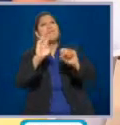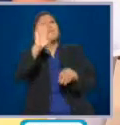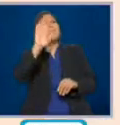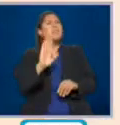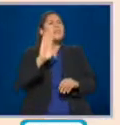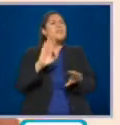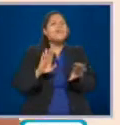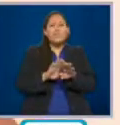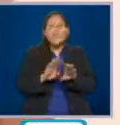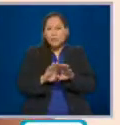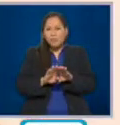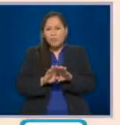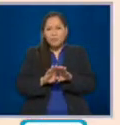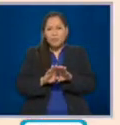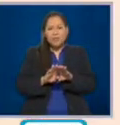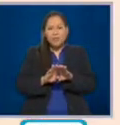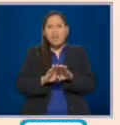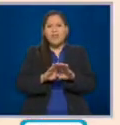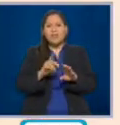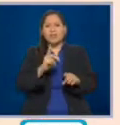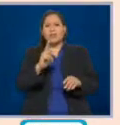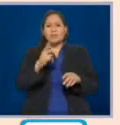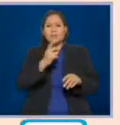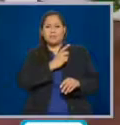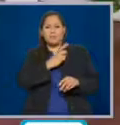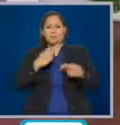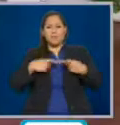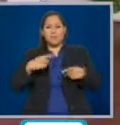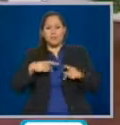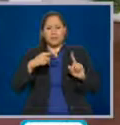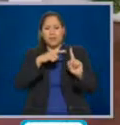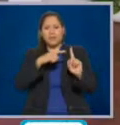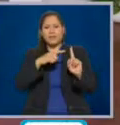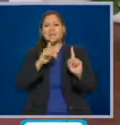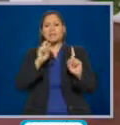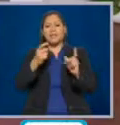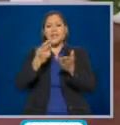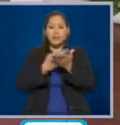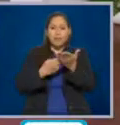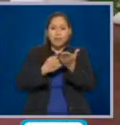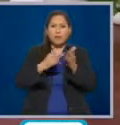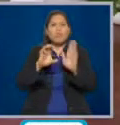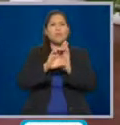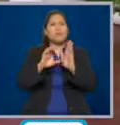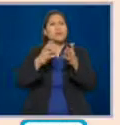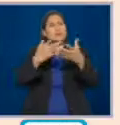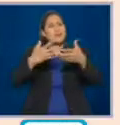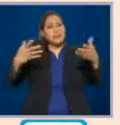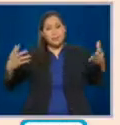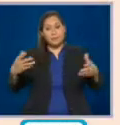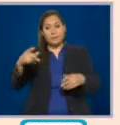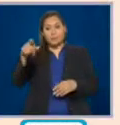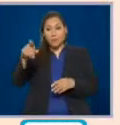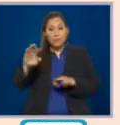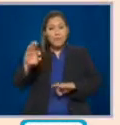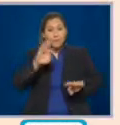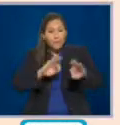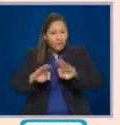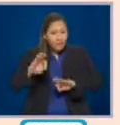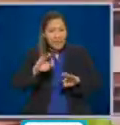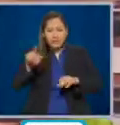parecidas como a autómatas que dibujaban bodegones y bueno, a partir de su formación física y su